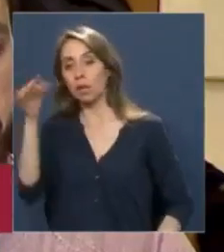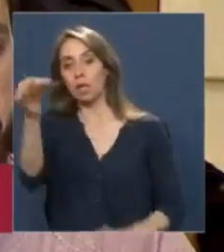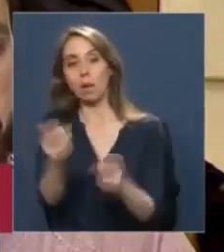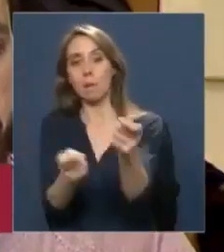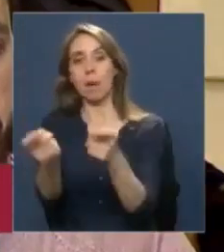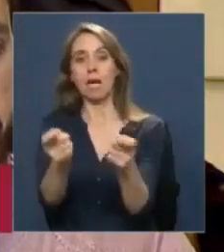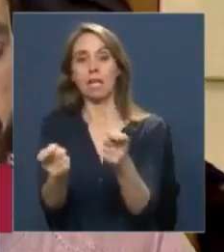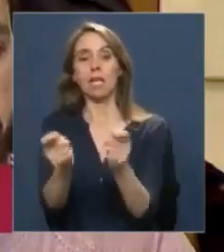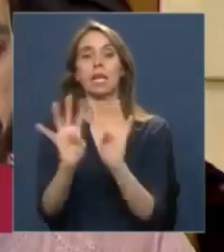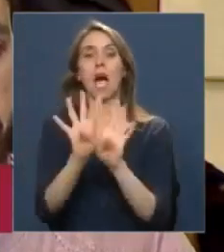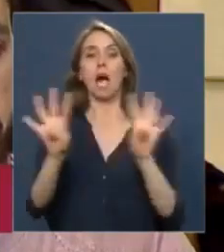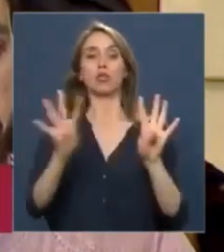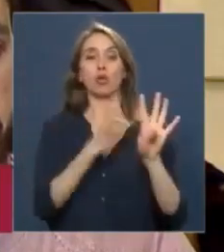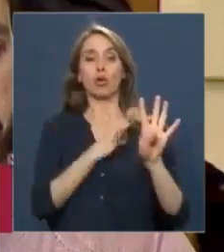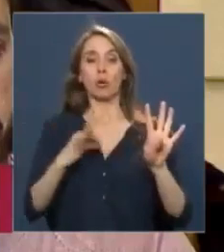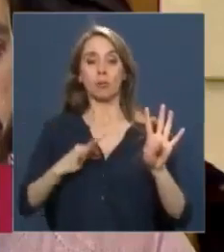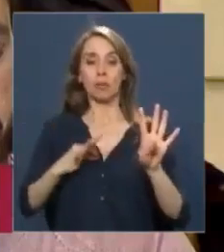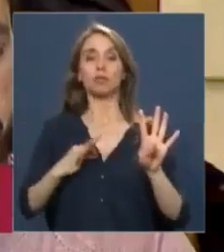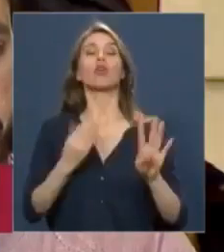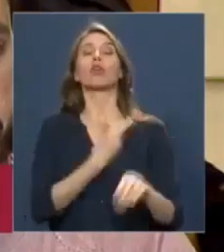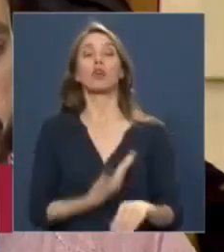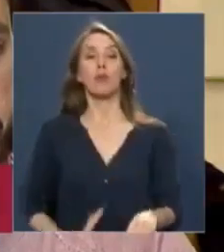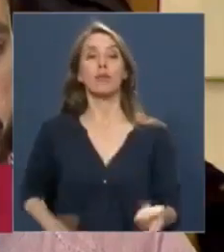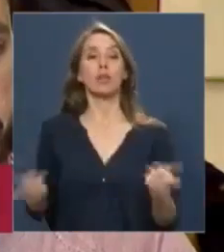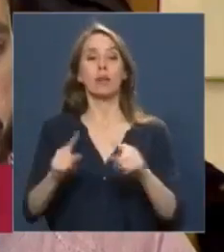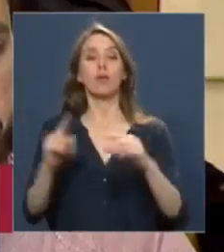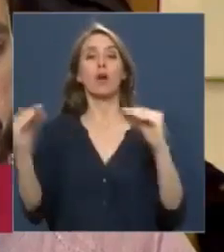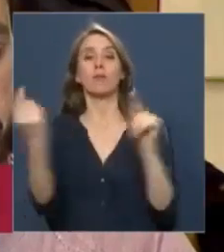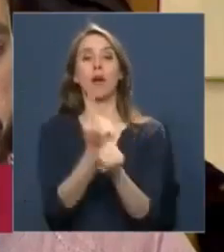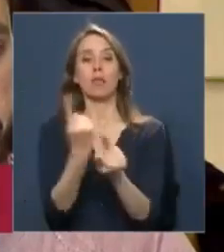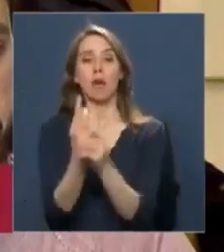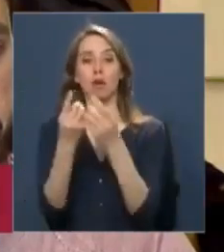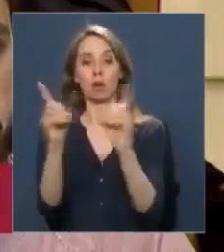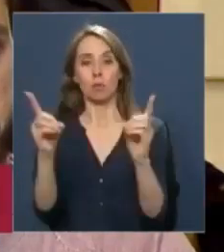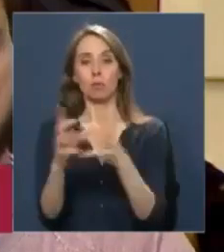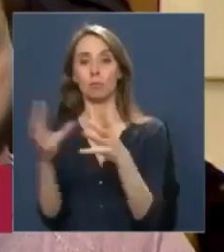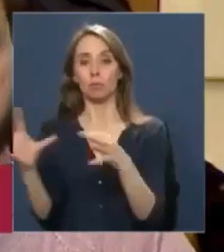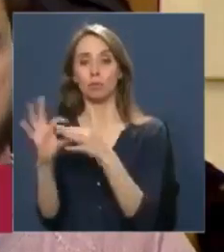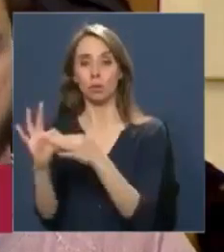conduzca al gabinete de un gobierno que reconstruya el diálogo democrático. Muchas gracias, presidente.